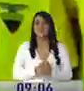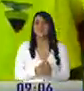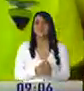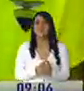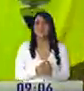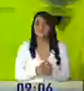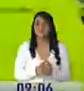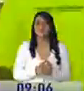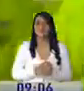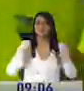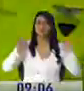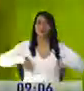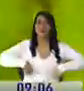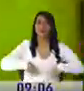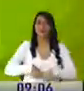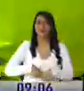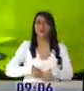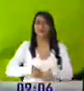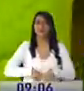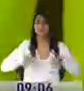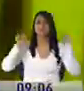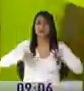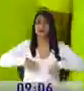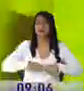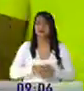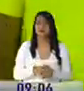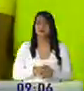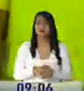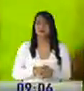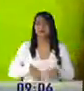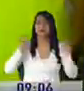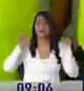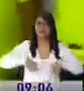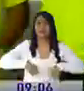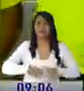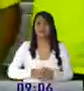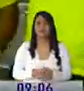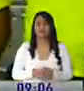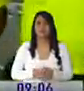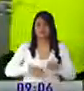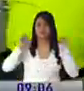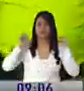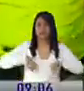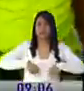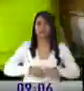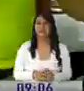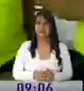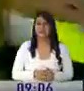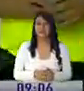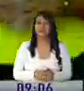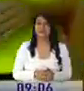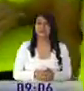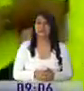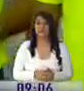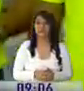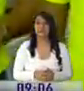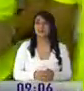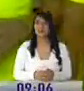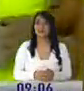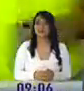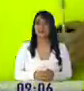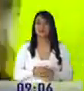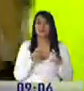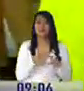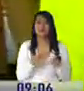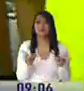S se puede si se puede si se puede pu Bueno vamos directamente ustedes vienen en